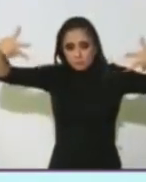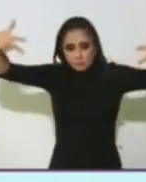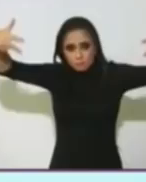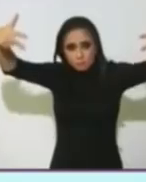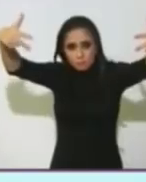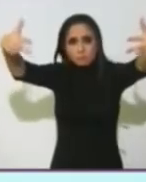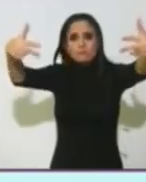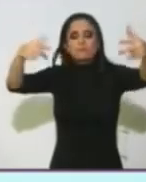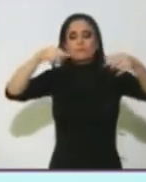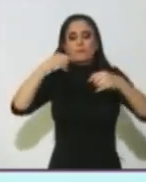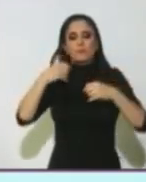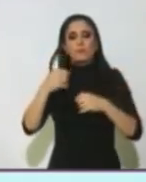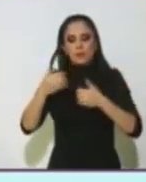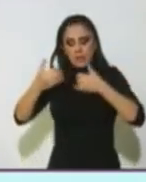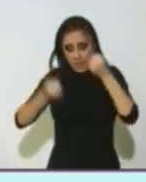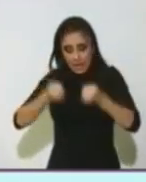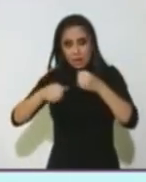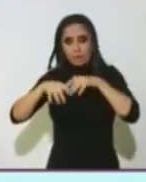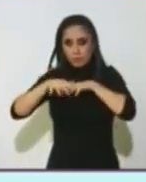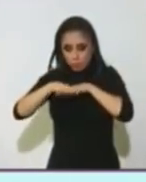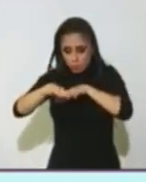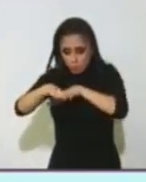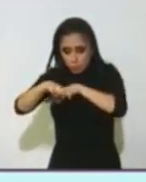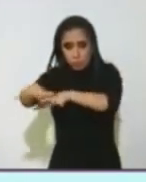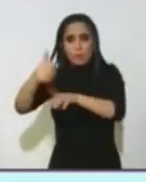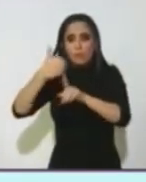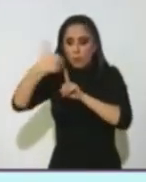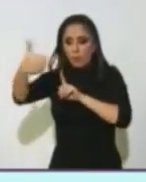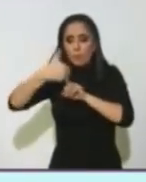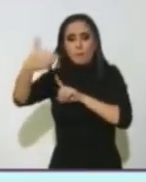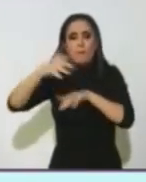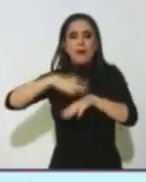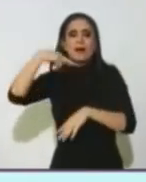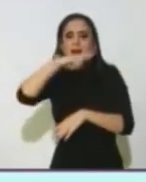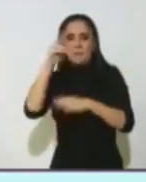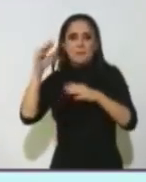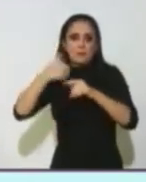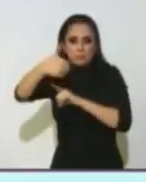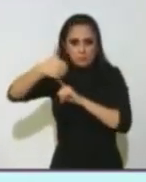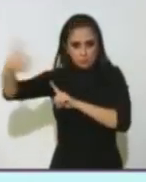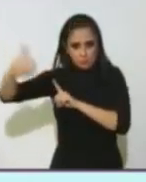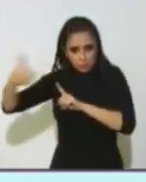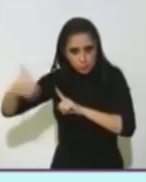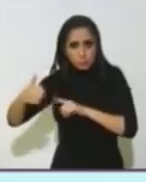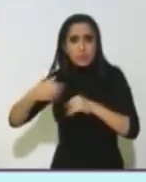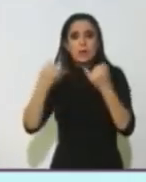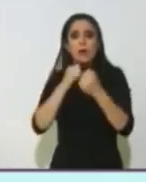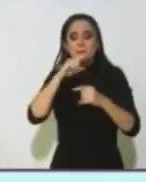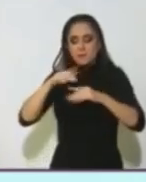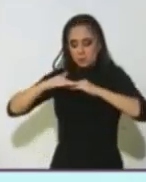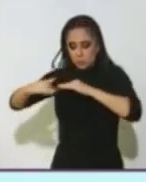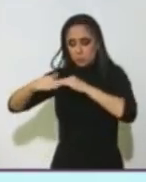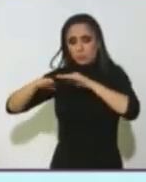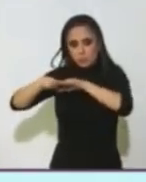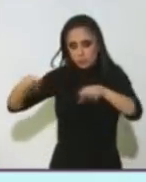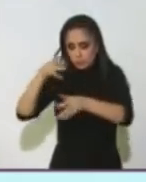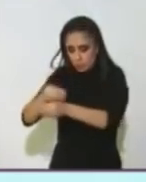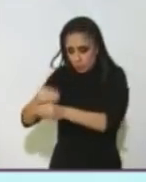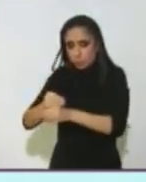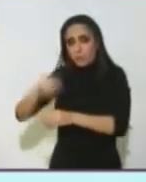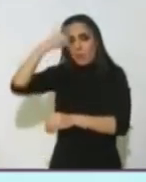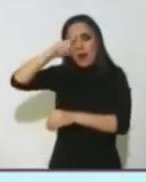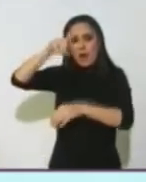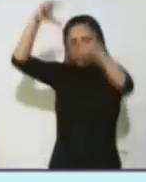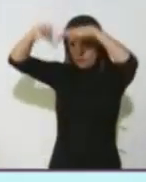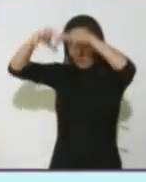flujo vehícular y llegues a tu destino más rápidamente y además invertirá en concreto permeable para que siempre tengas agua